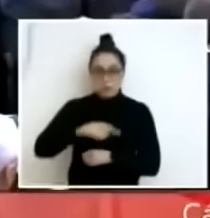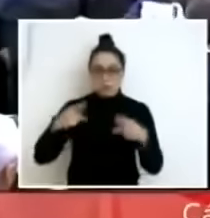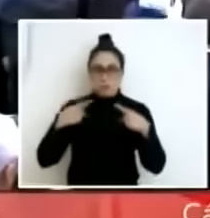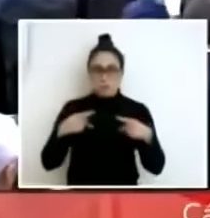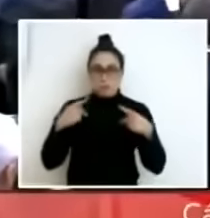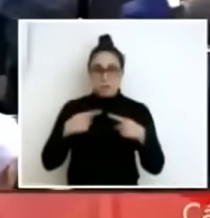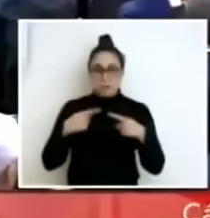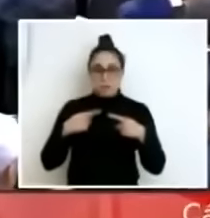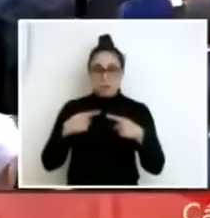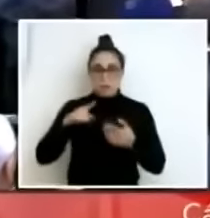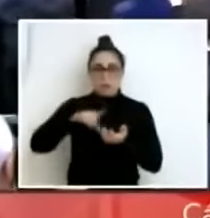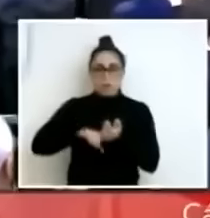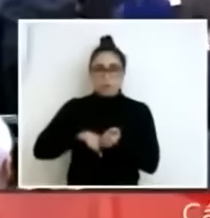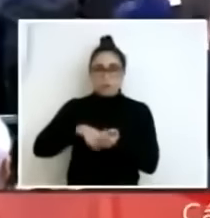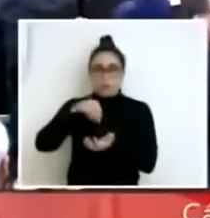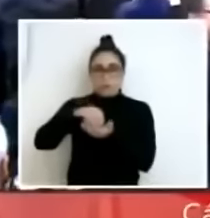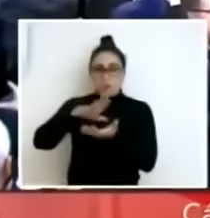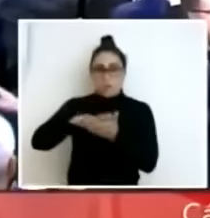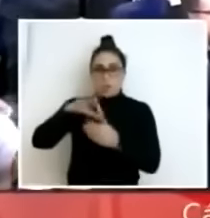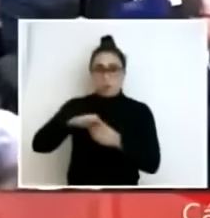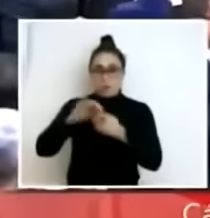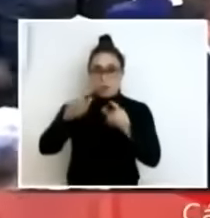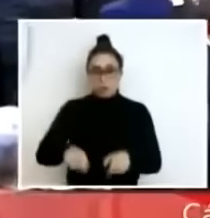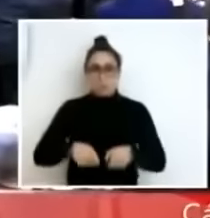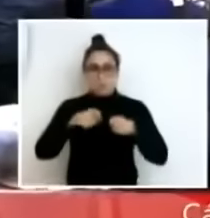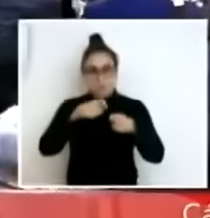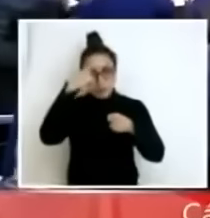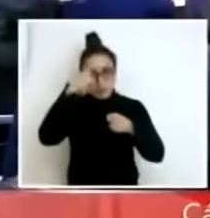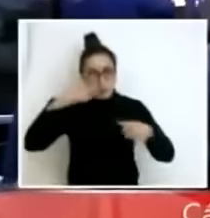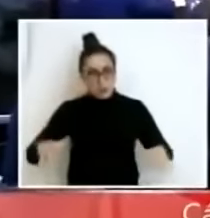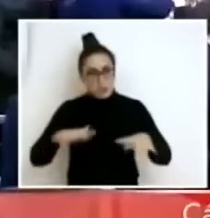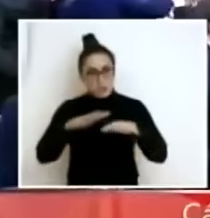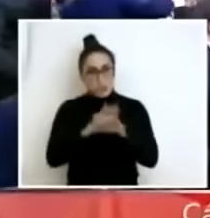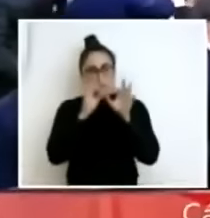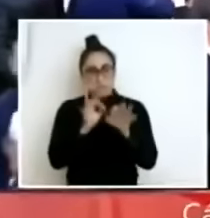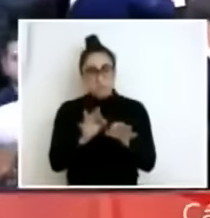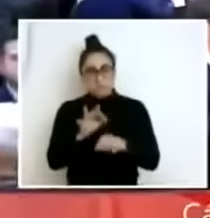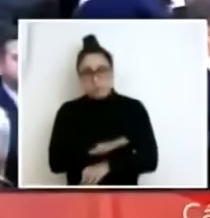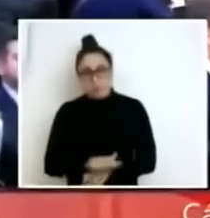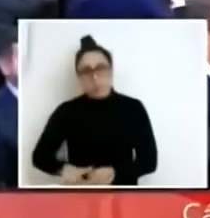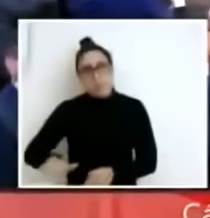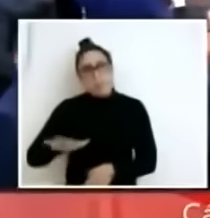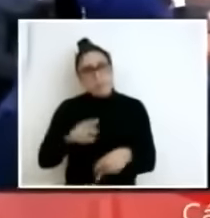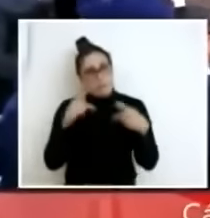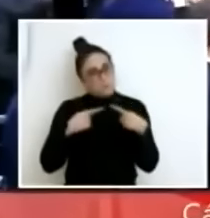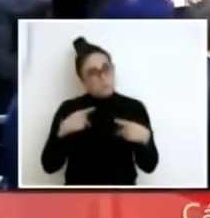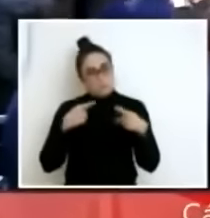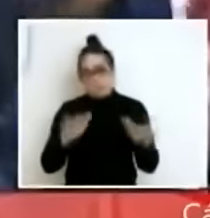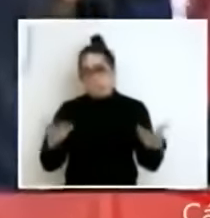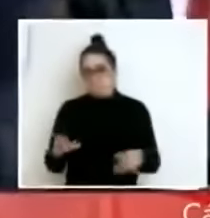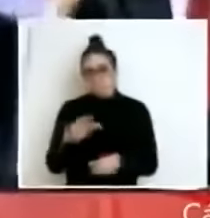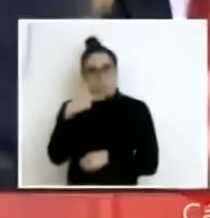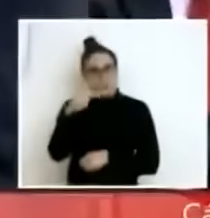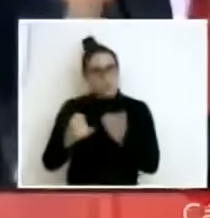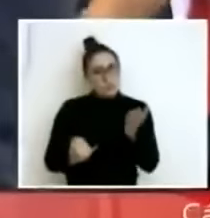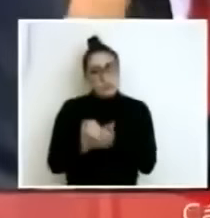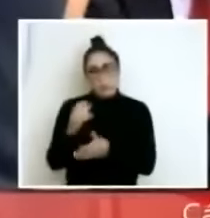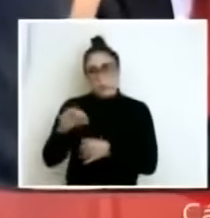pueblo y se instituye para beneficio de este el pueblo tiene en todo tiempo el